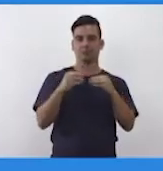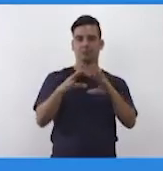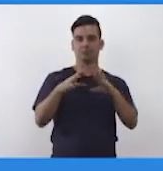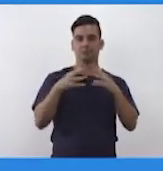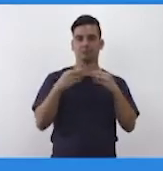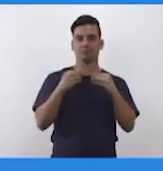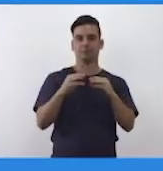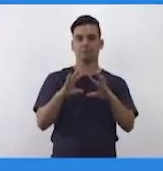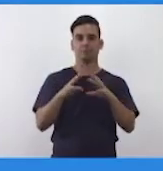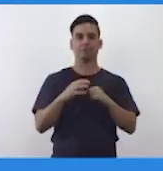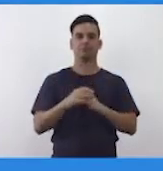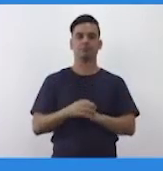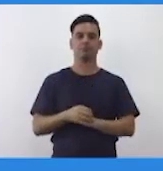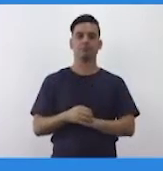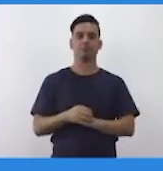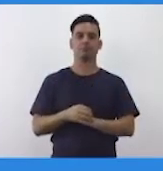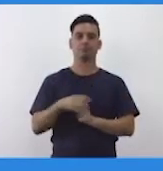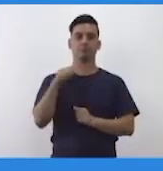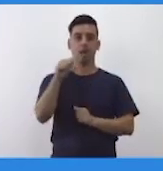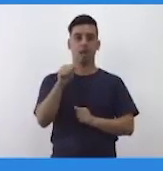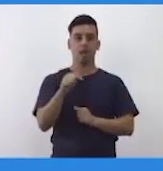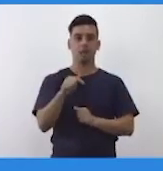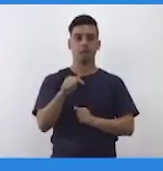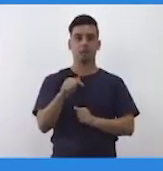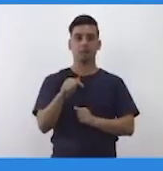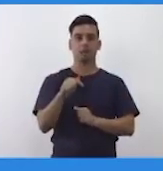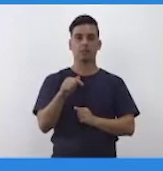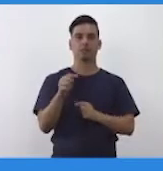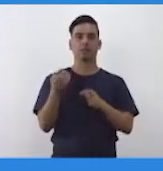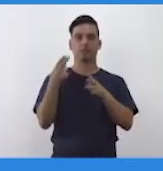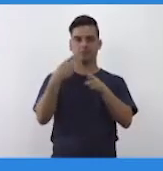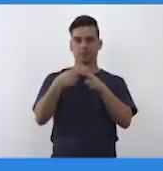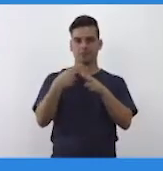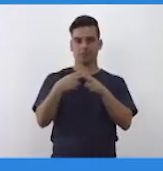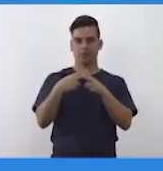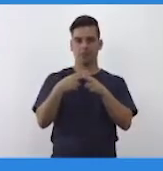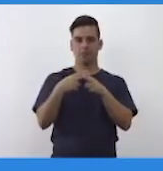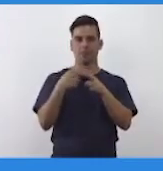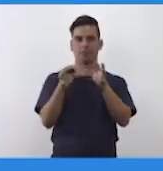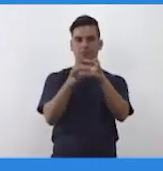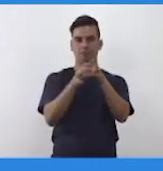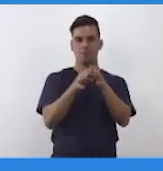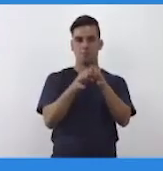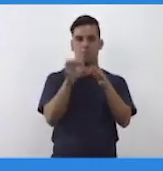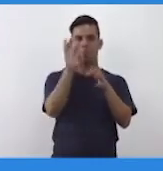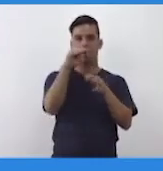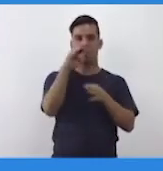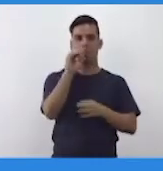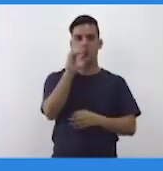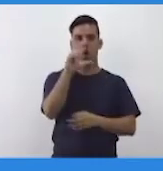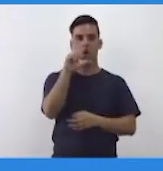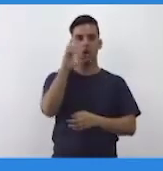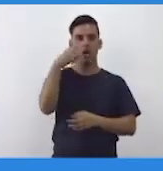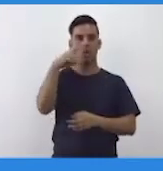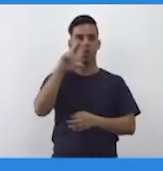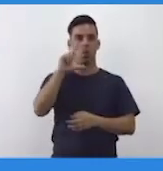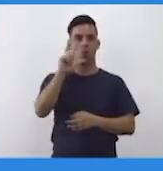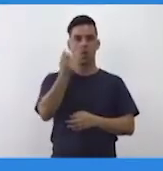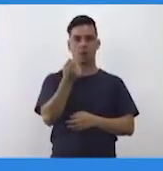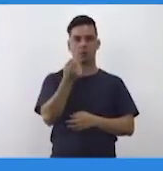está liberando forma la llamada molécula ATP, pero también origina